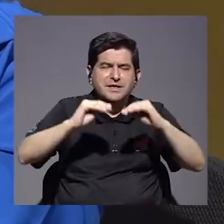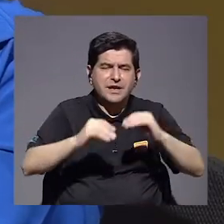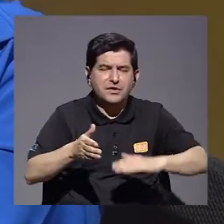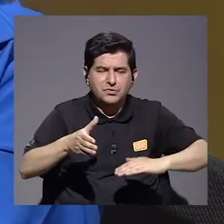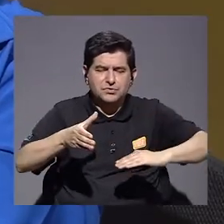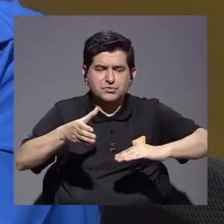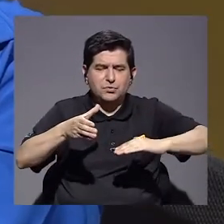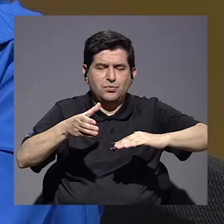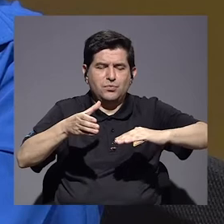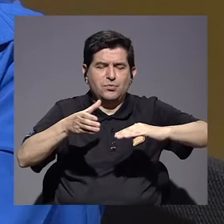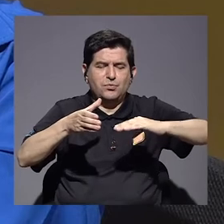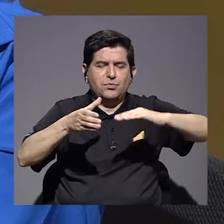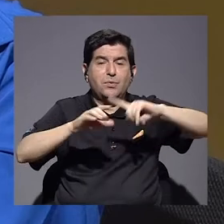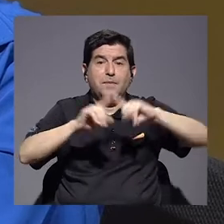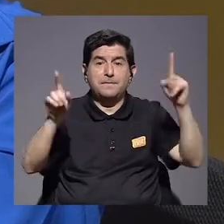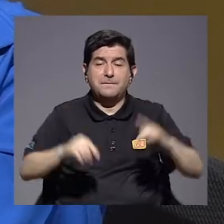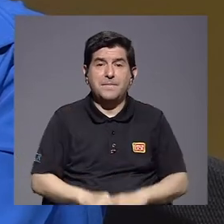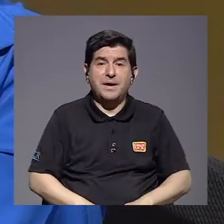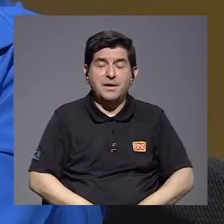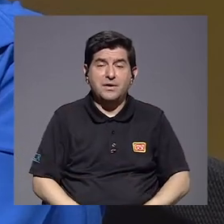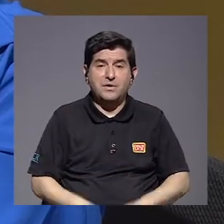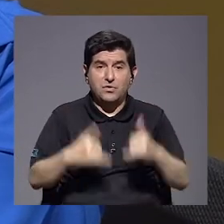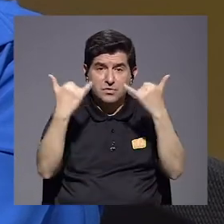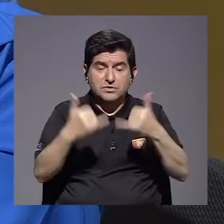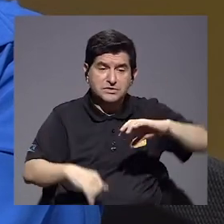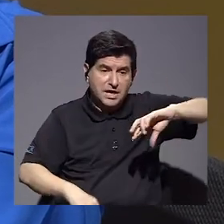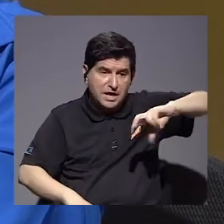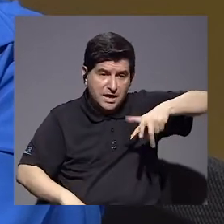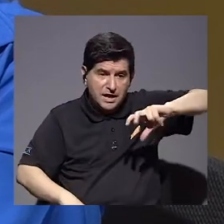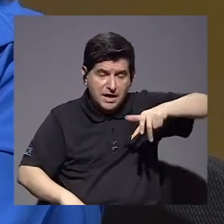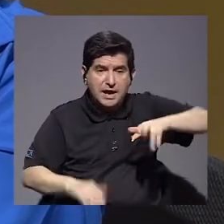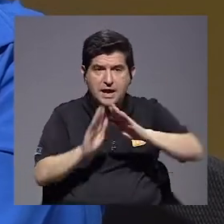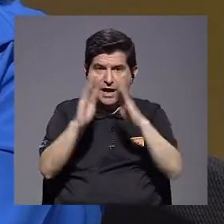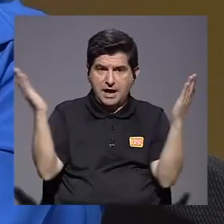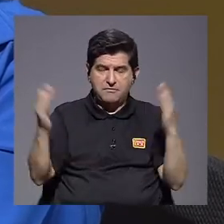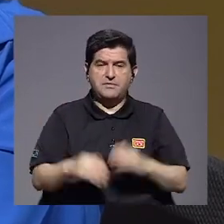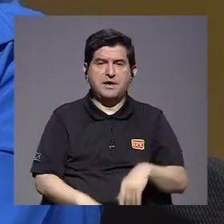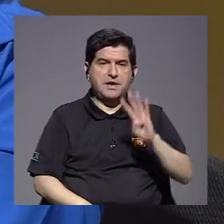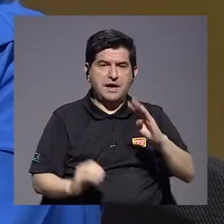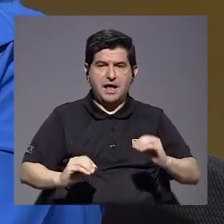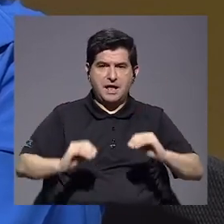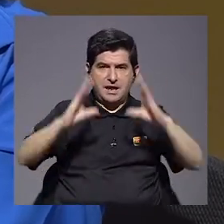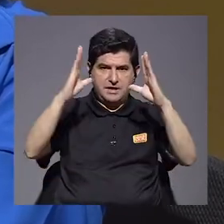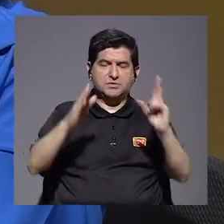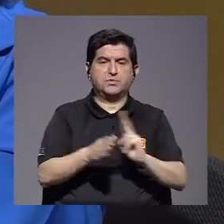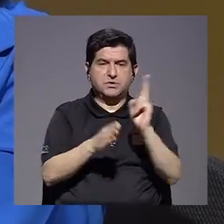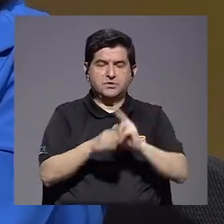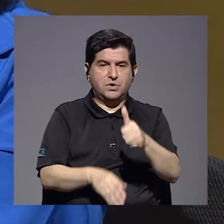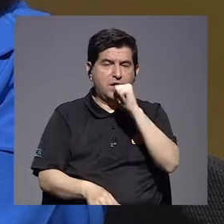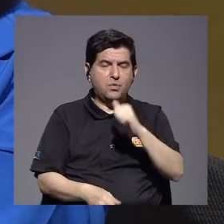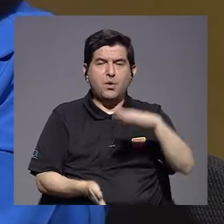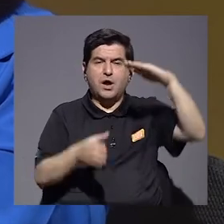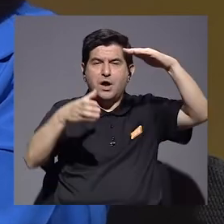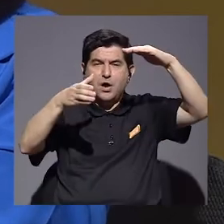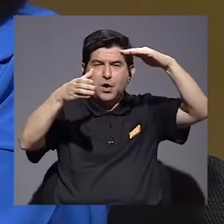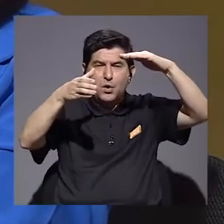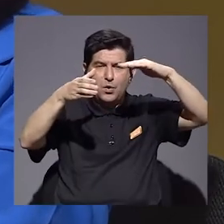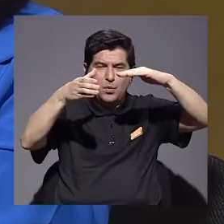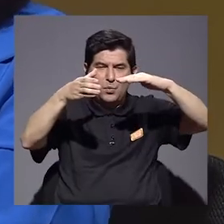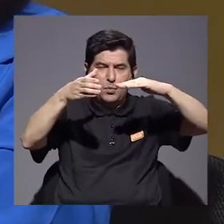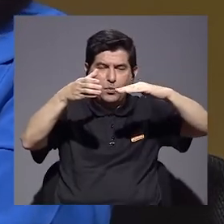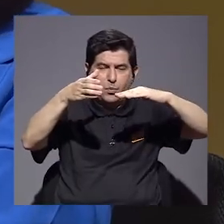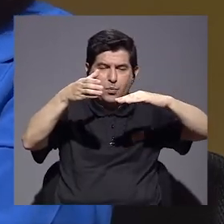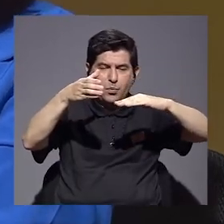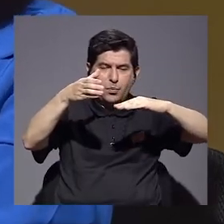nocturnas. Pero en el momento en que se abren las válvulas para que la gente consuma agua, que es 4 de la mañana, empieza a disminuir y